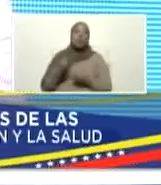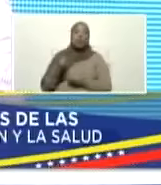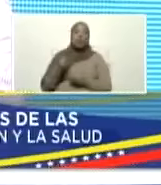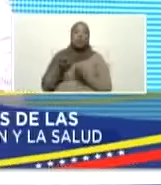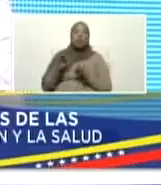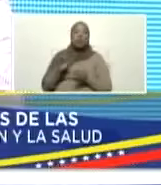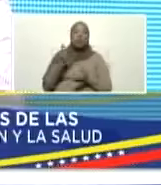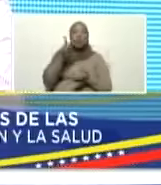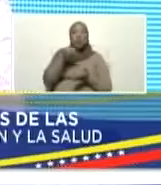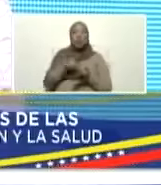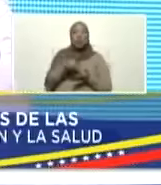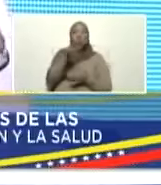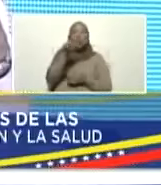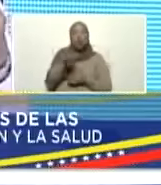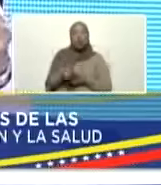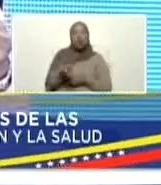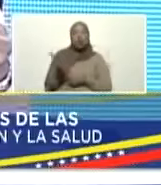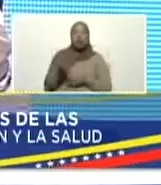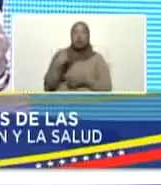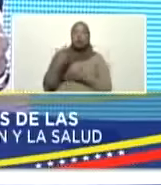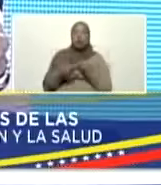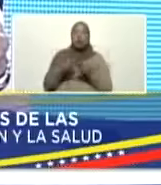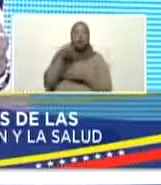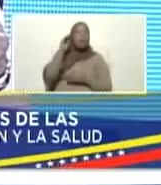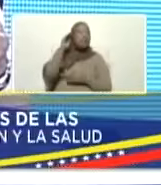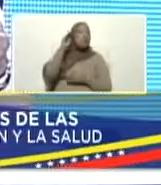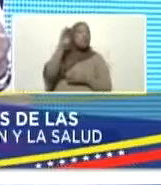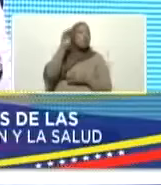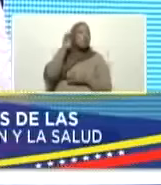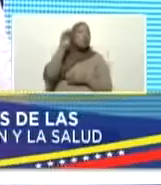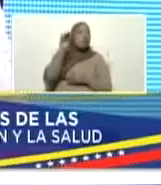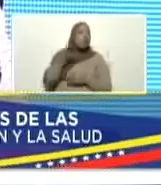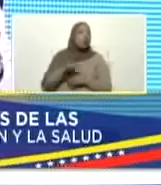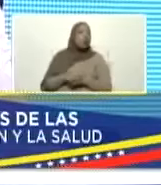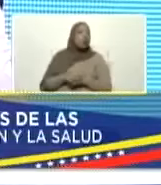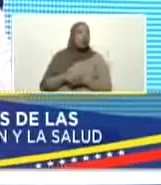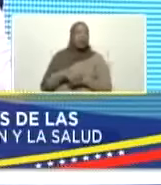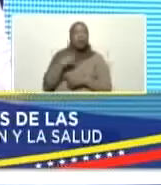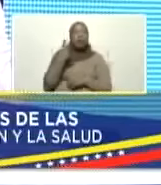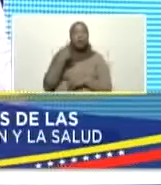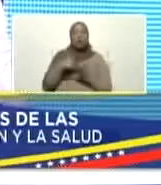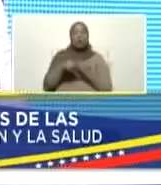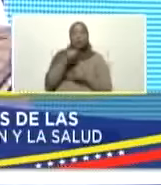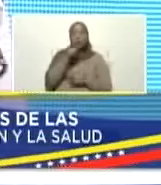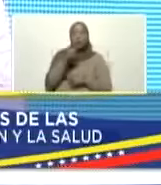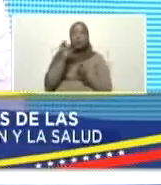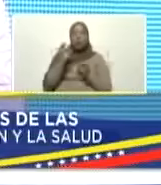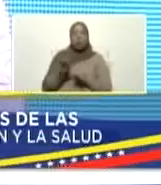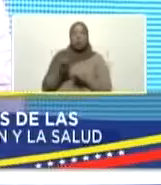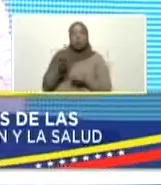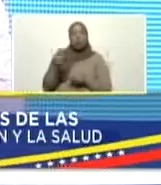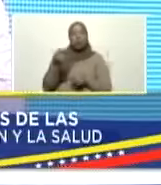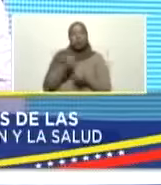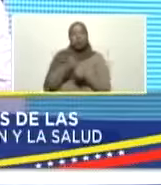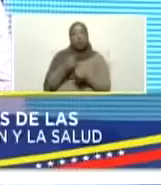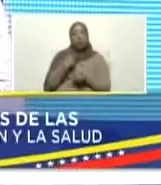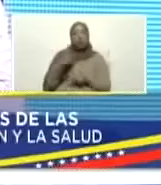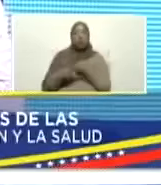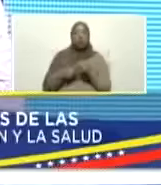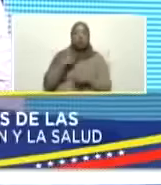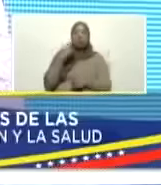son presentes ya, pero son futuro también. Porque le estamos dando el poder. El primer poder que